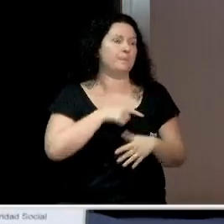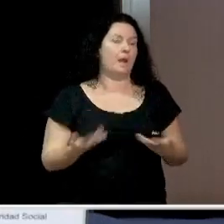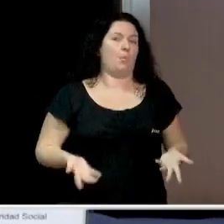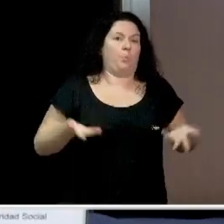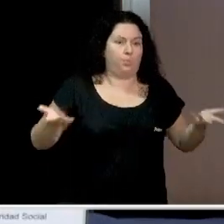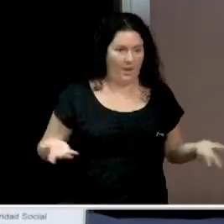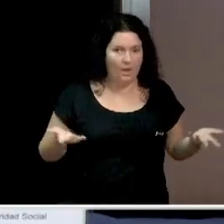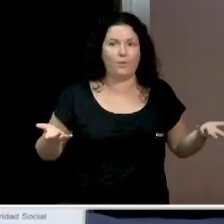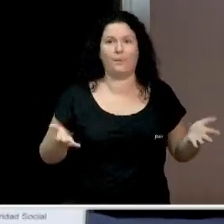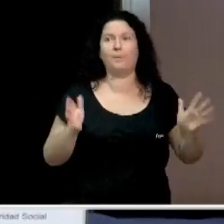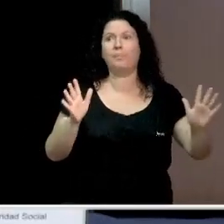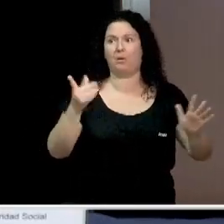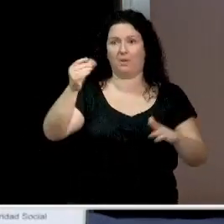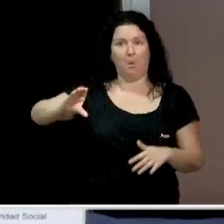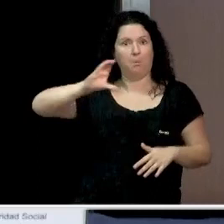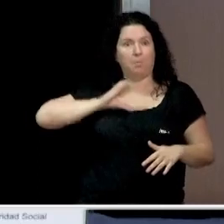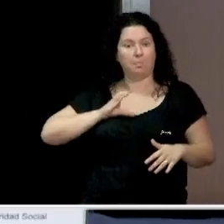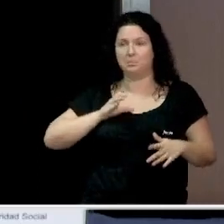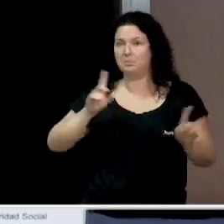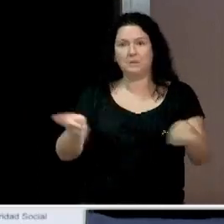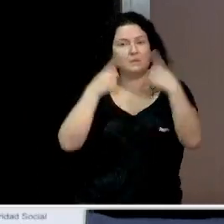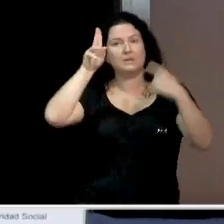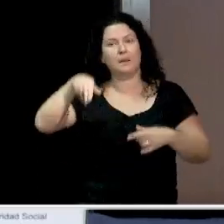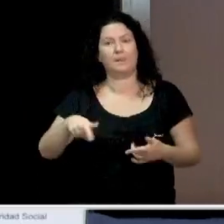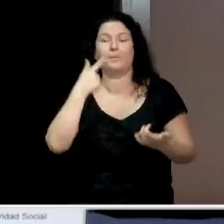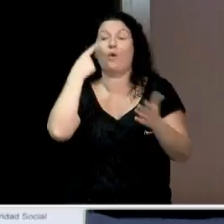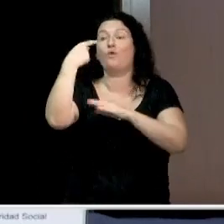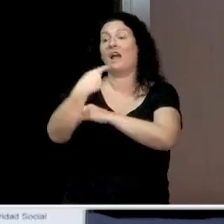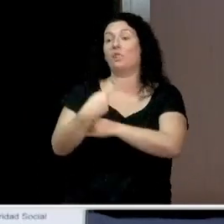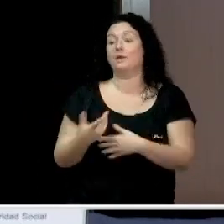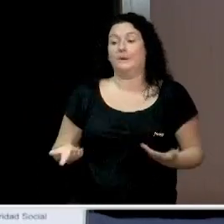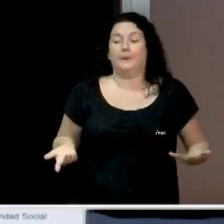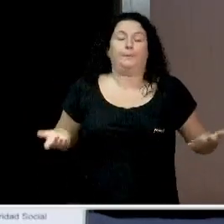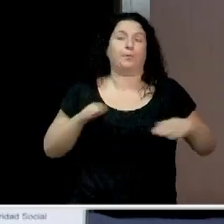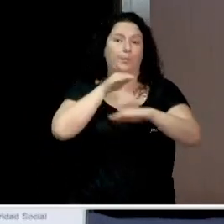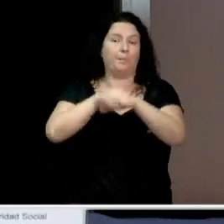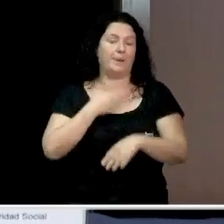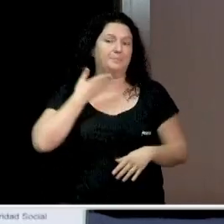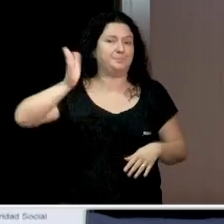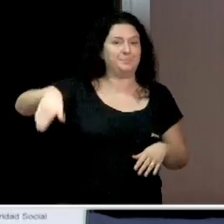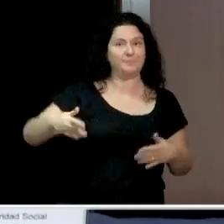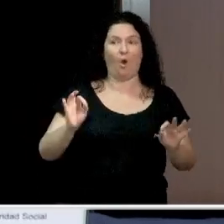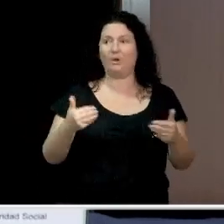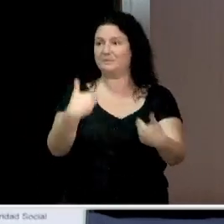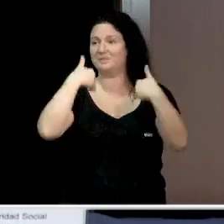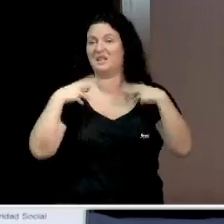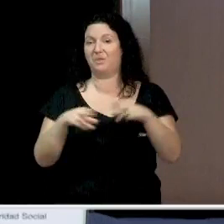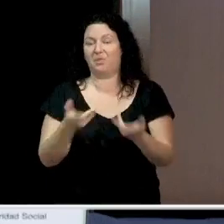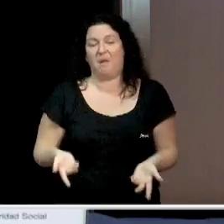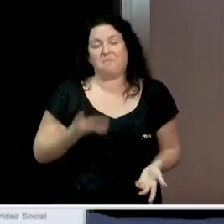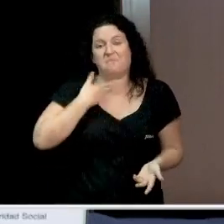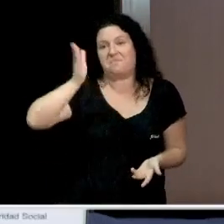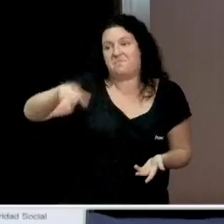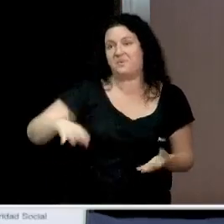entusiasmado en el cumplimiento de obligaciones, es entendible. Si no hay sentido de la responsabilidad social y de la